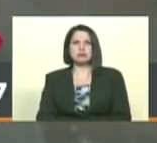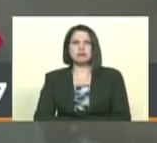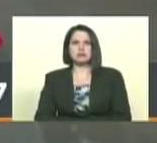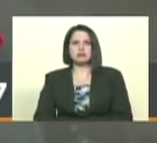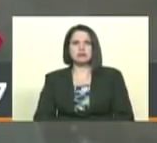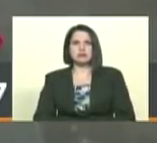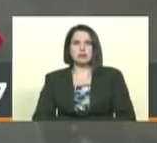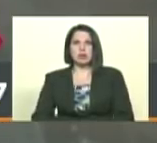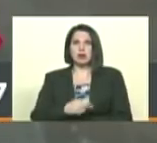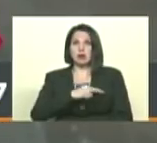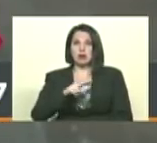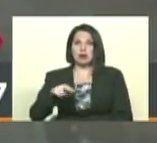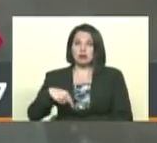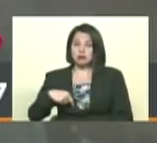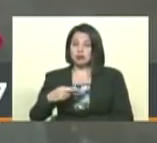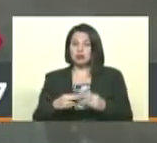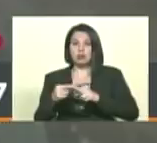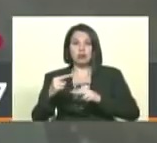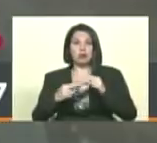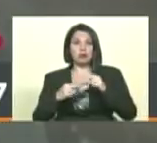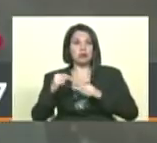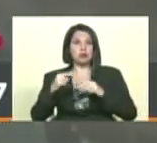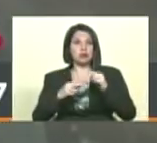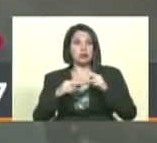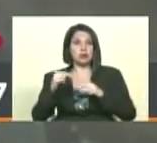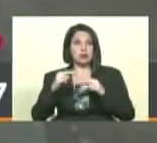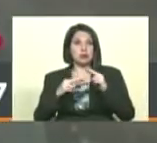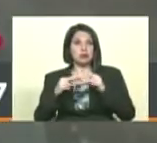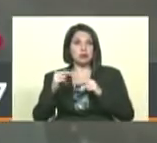Nosotros hemos construido